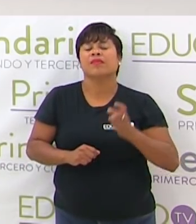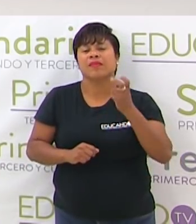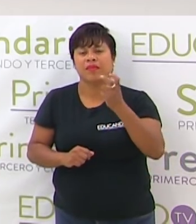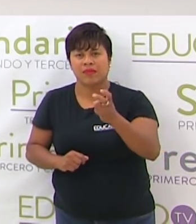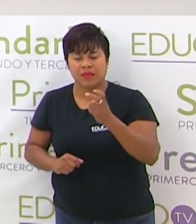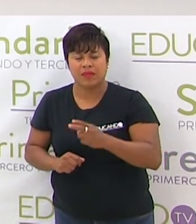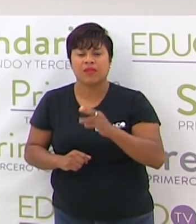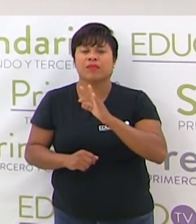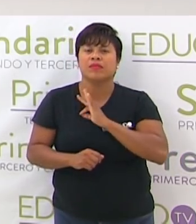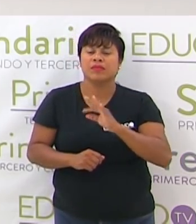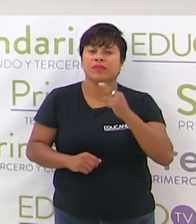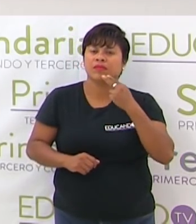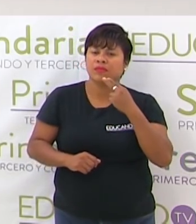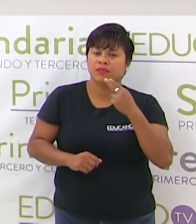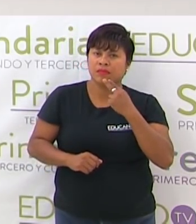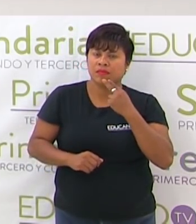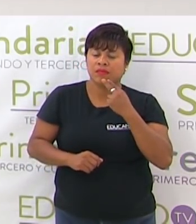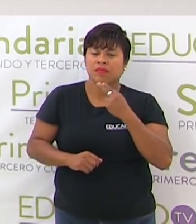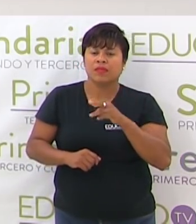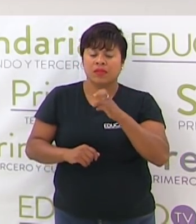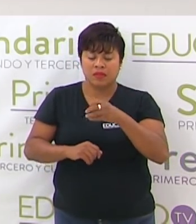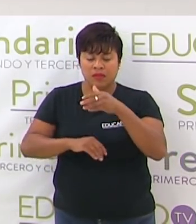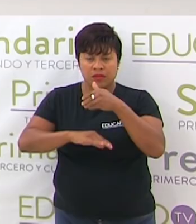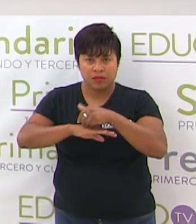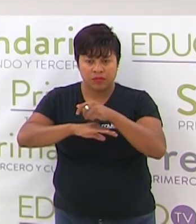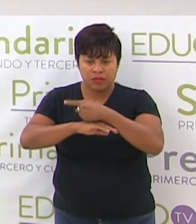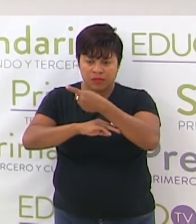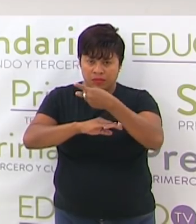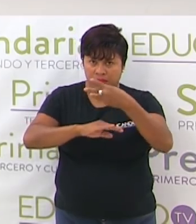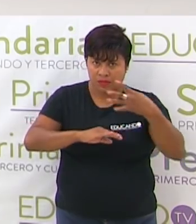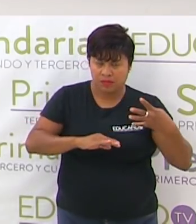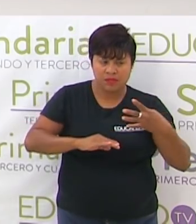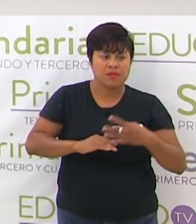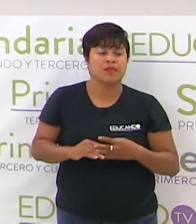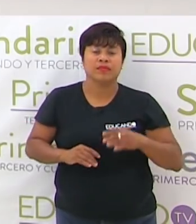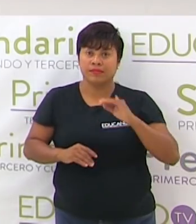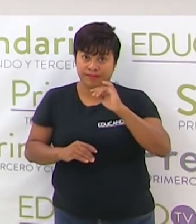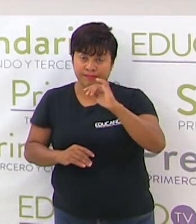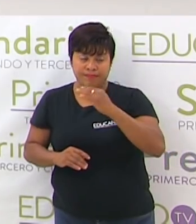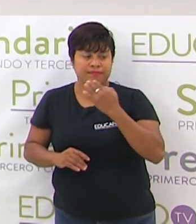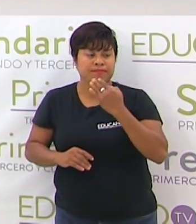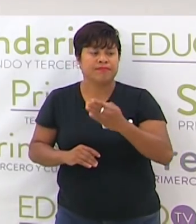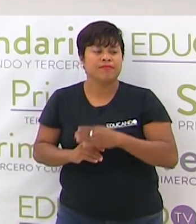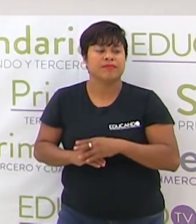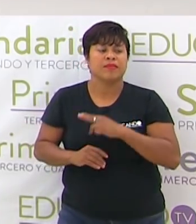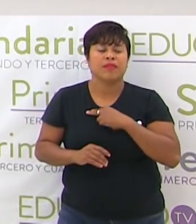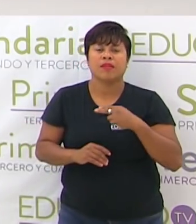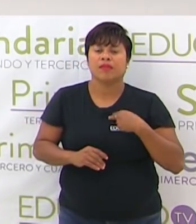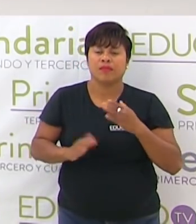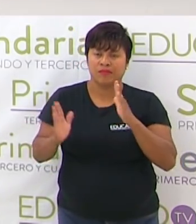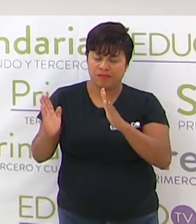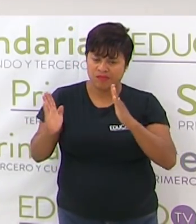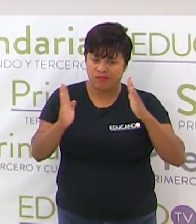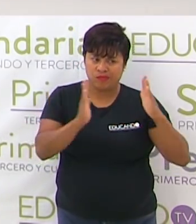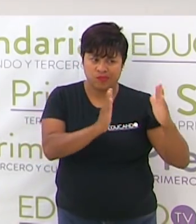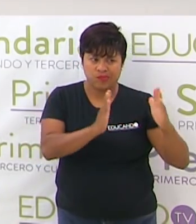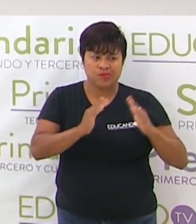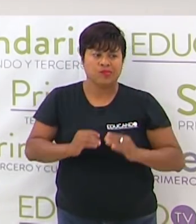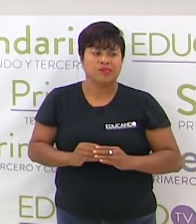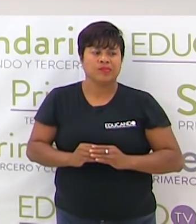Claro, utilizando la recta numérica, ¿verdad? Bueno, vamos a arrimar un poquito esto para